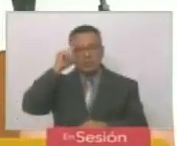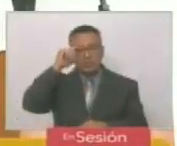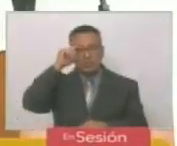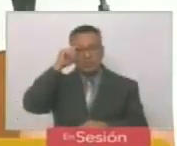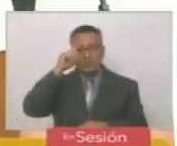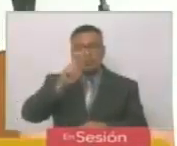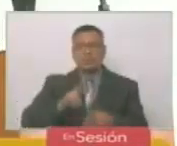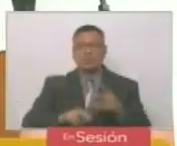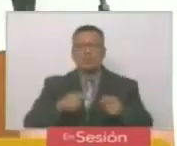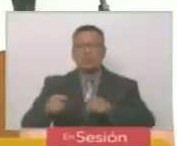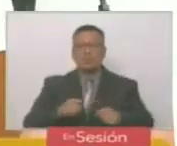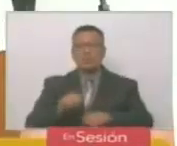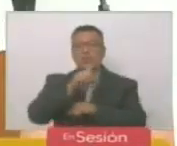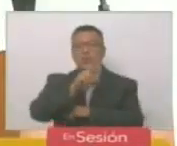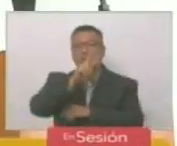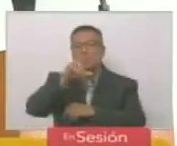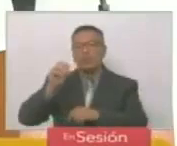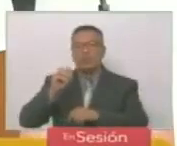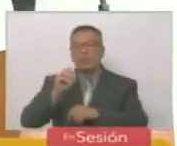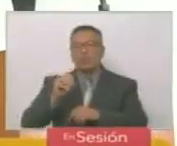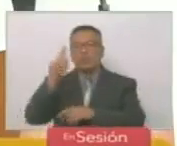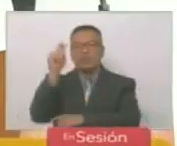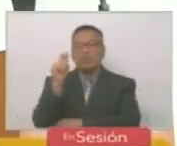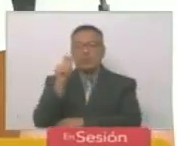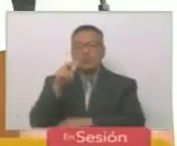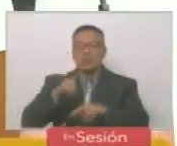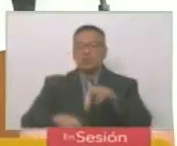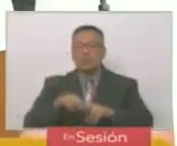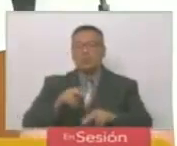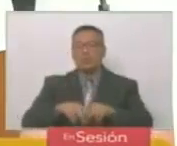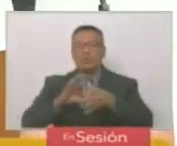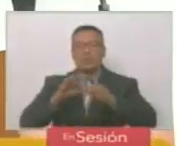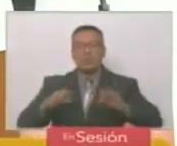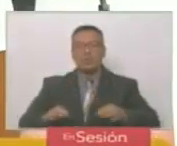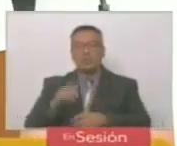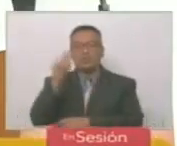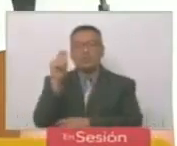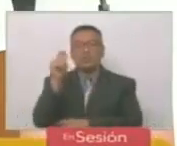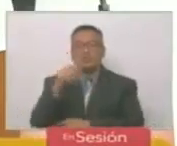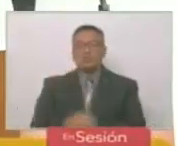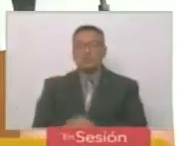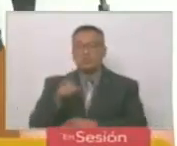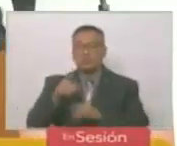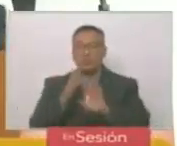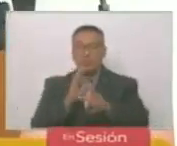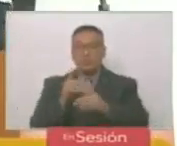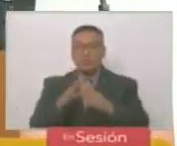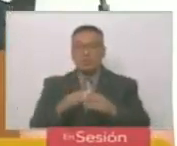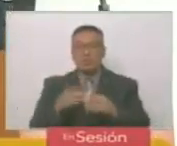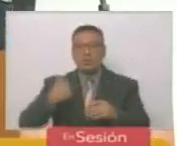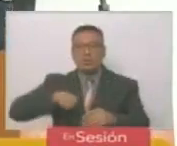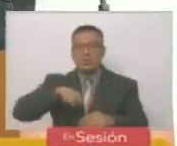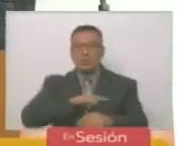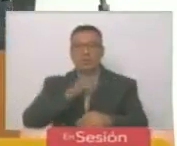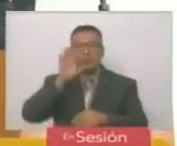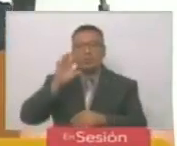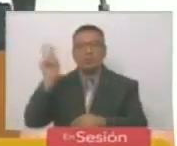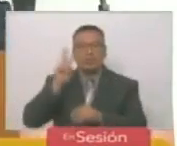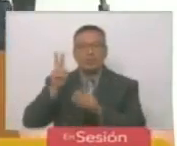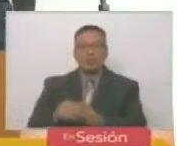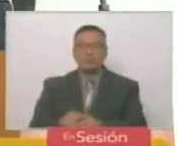articuló 120 parlamentos para la creación de esta red parlamentaria. Una red parlamentaria que nuestro país,